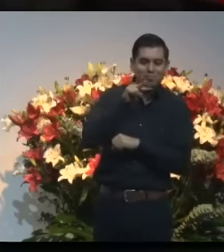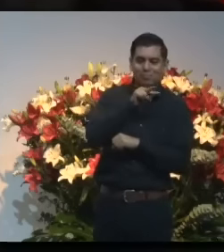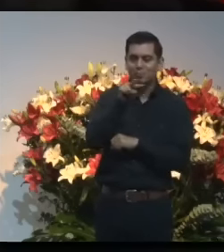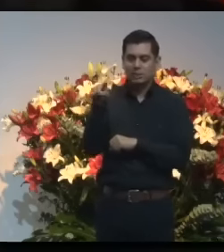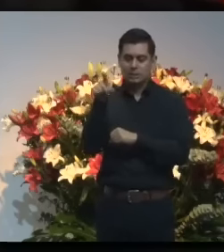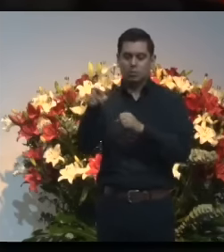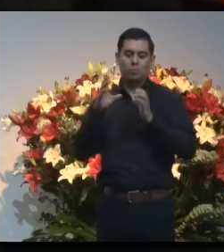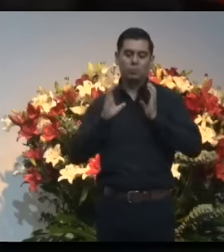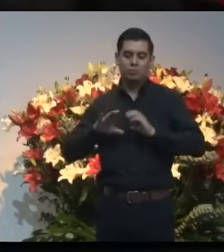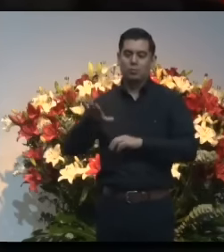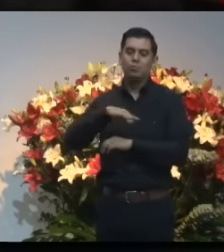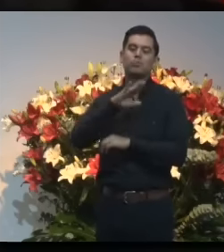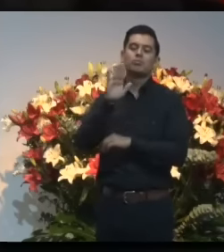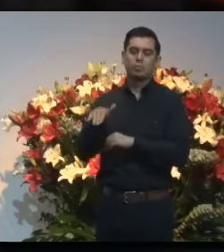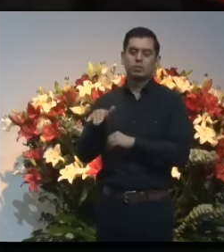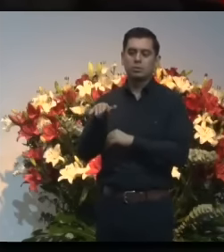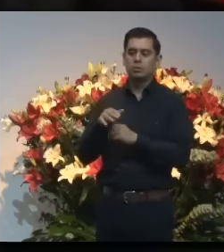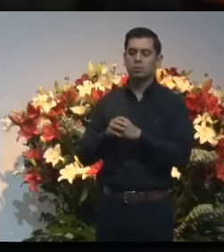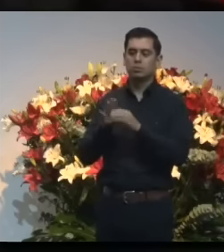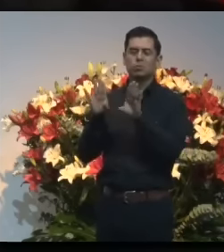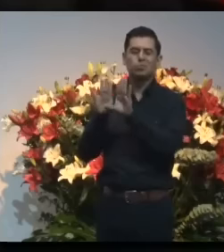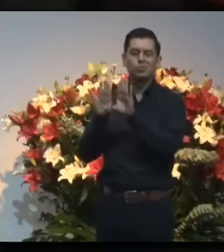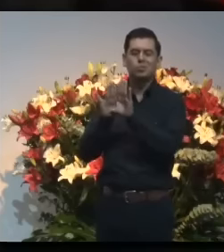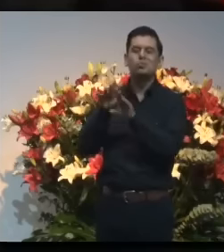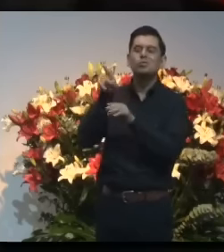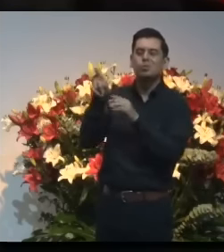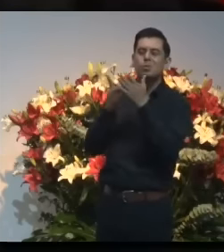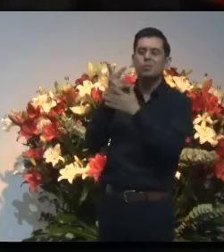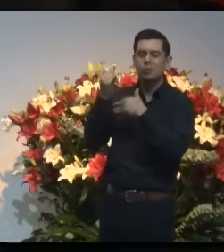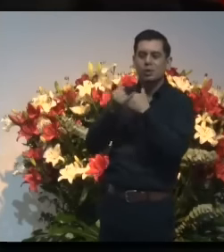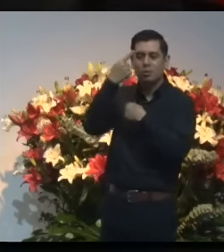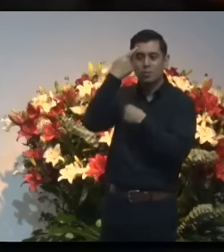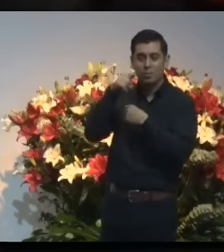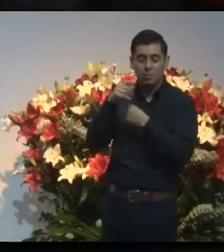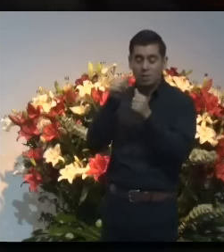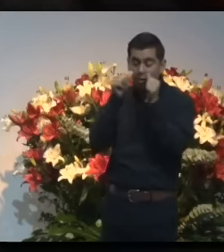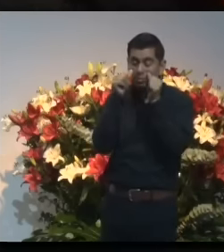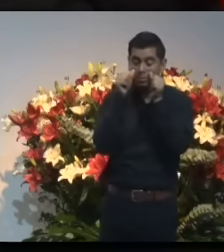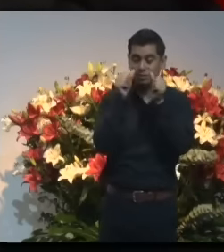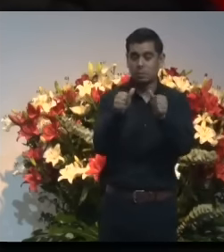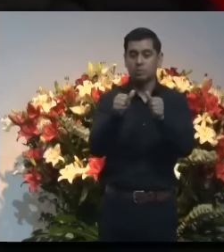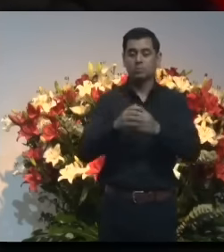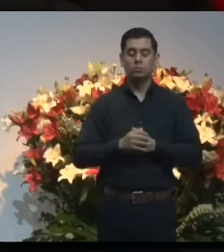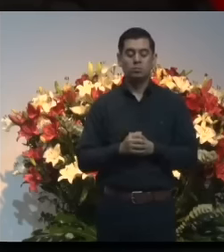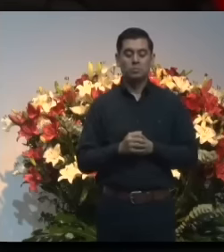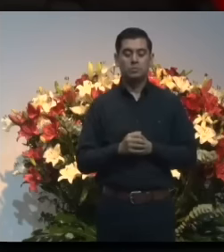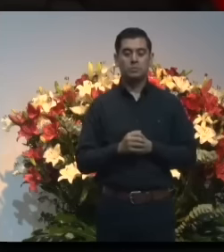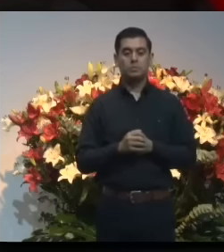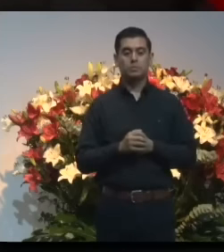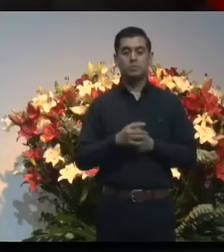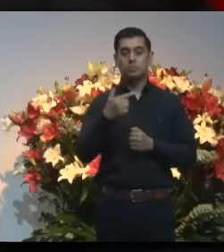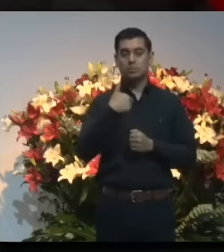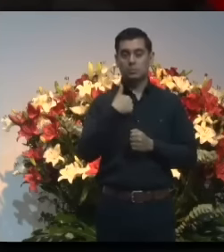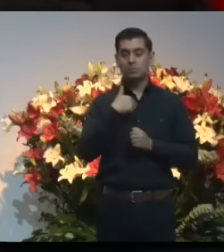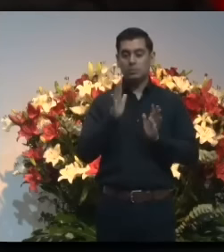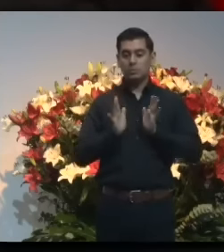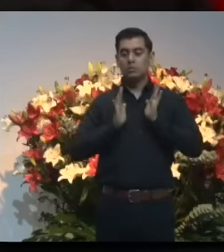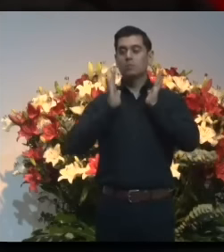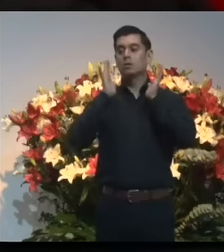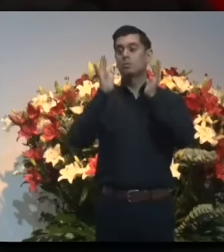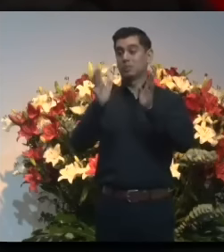las familias. ¿Cuál sería tu estrategia para atender esta crisis? Pues de las cosas que más me han impactado a mí en mi